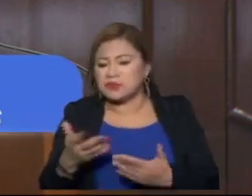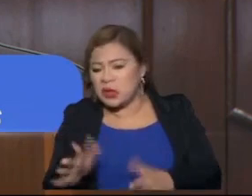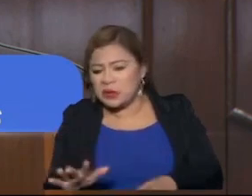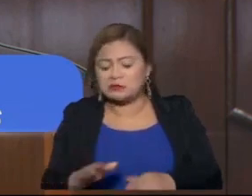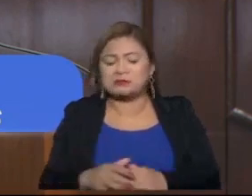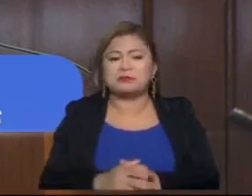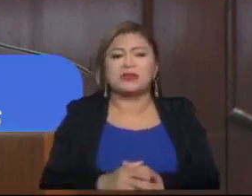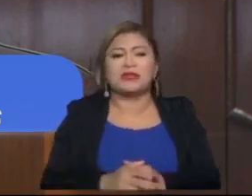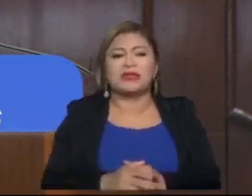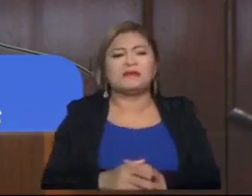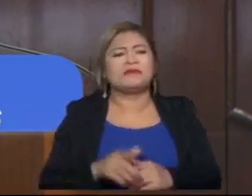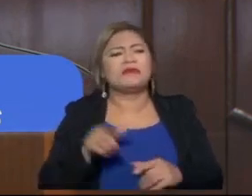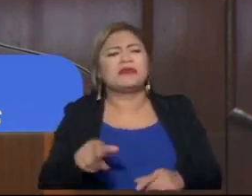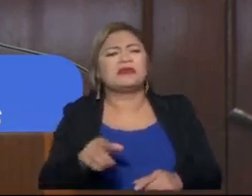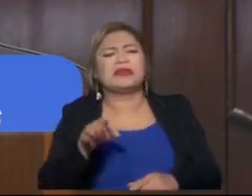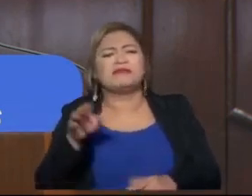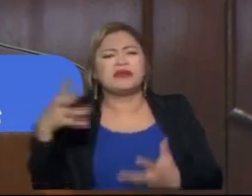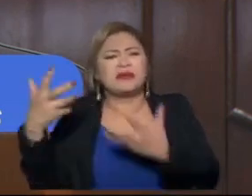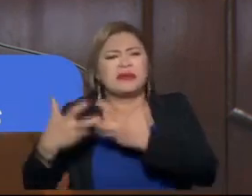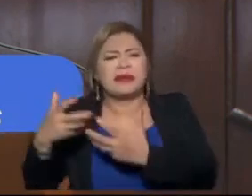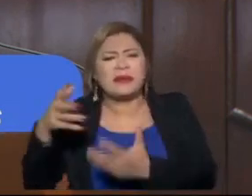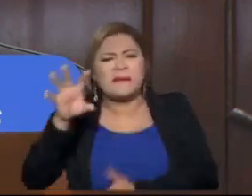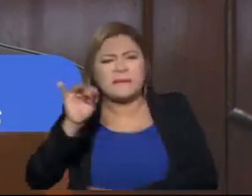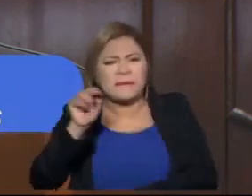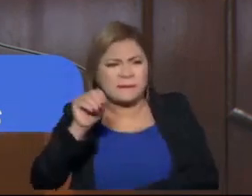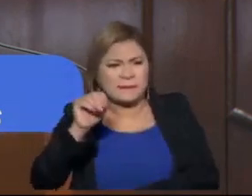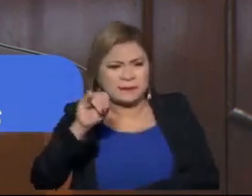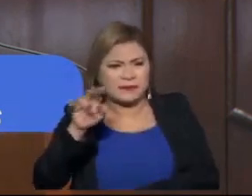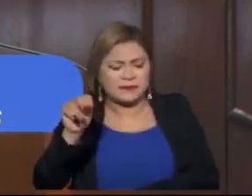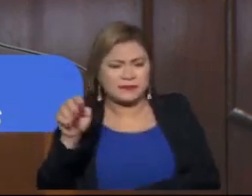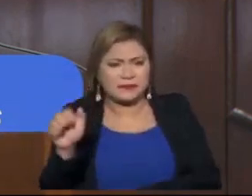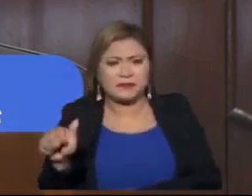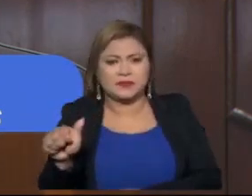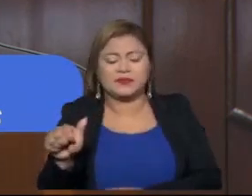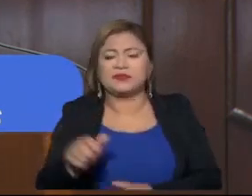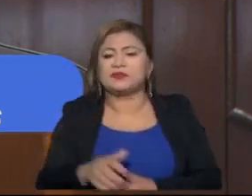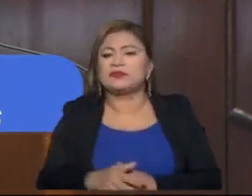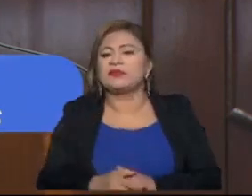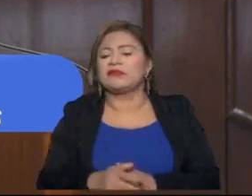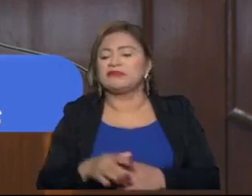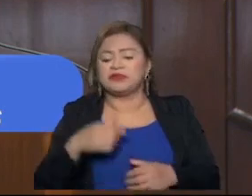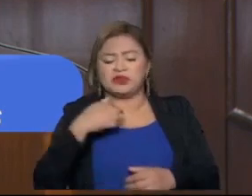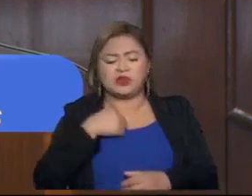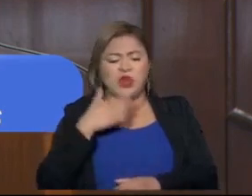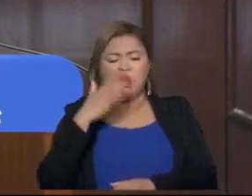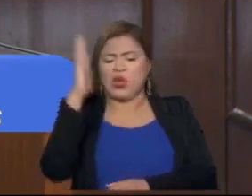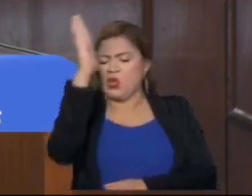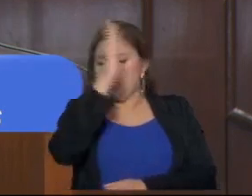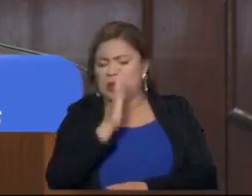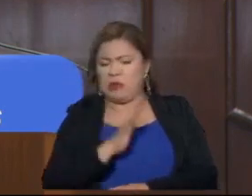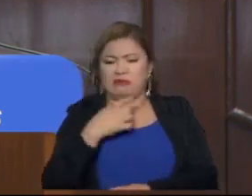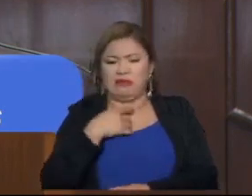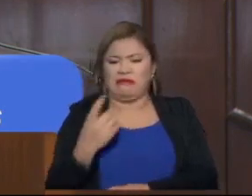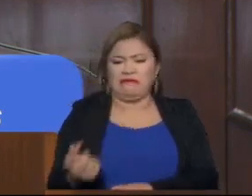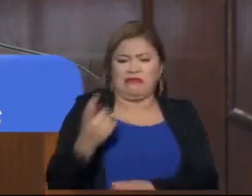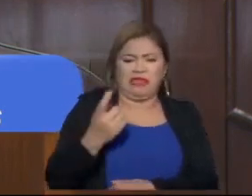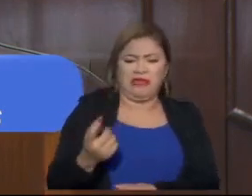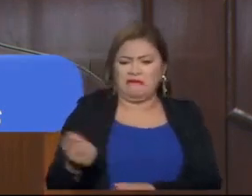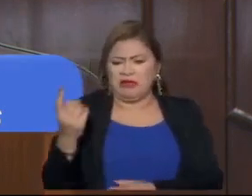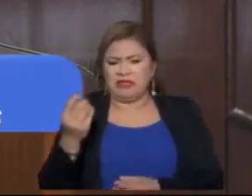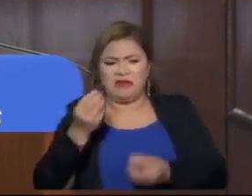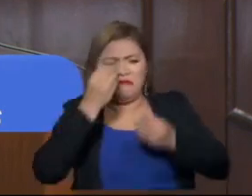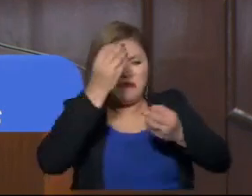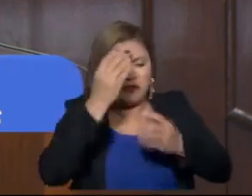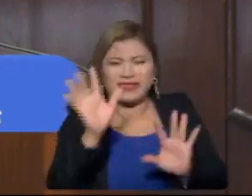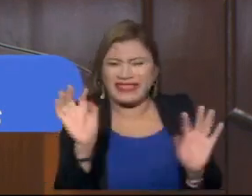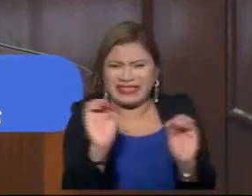En el tema de la mina, así como en otros asuntos de trascendencia, nunca he faltado a mi compromiso de informar al